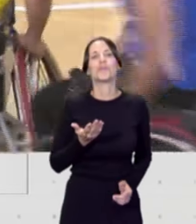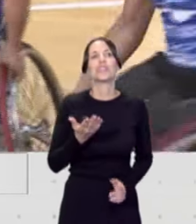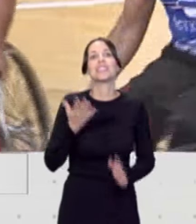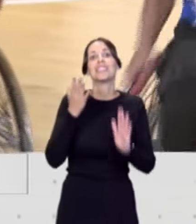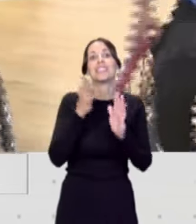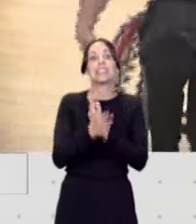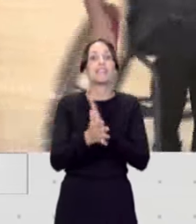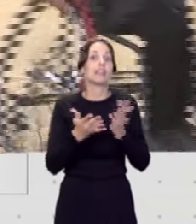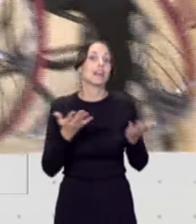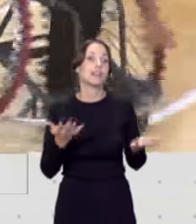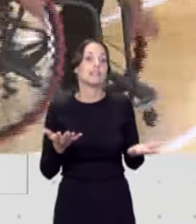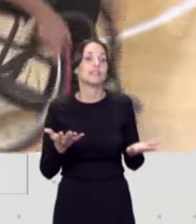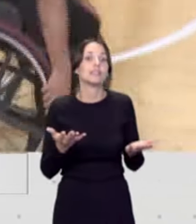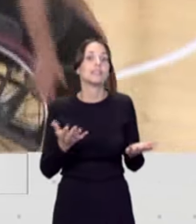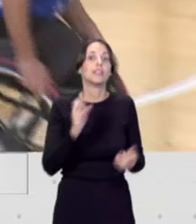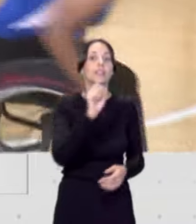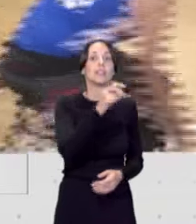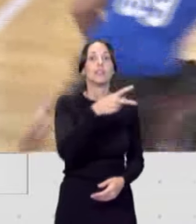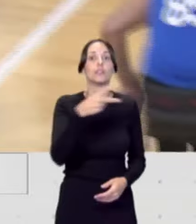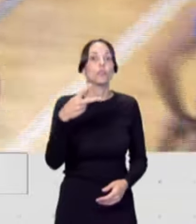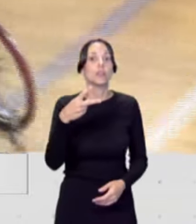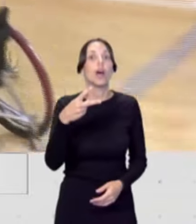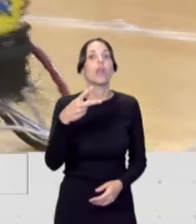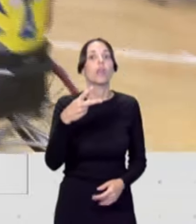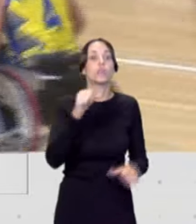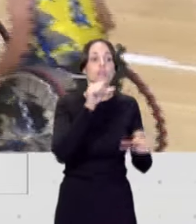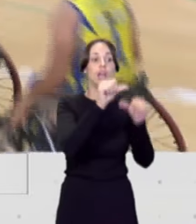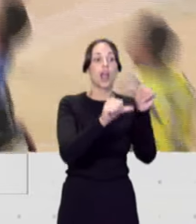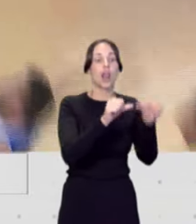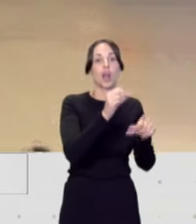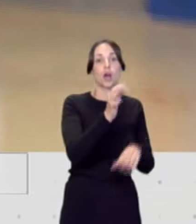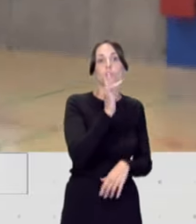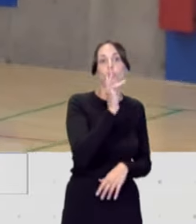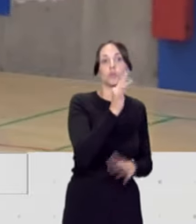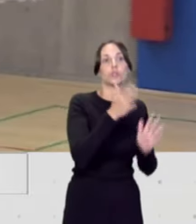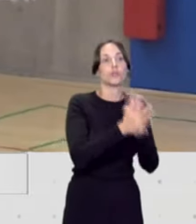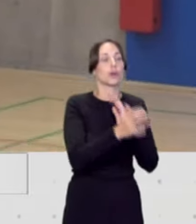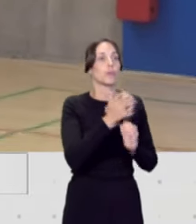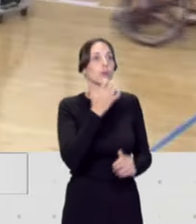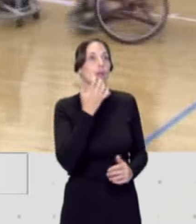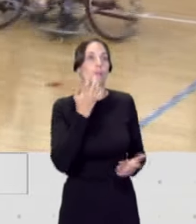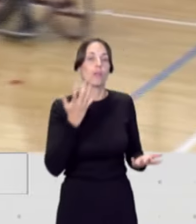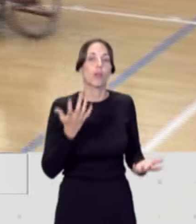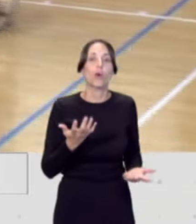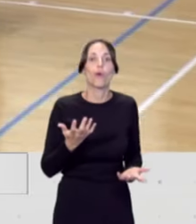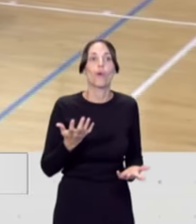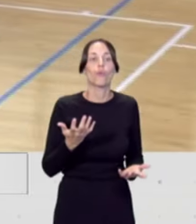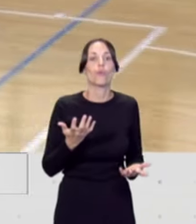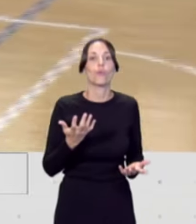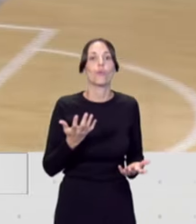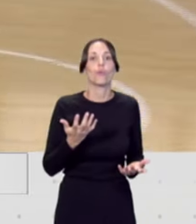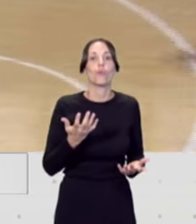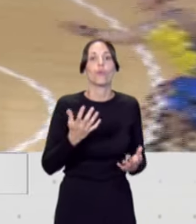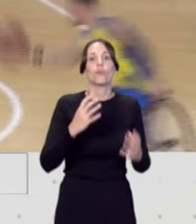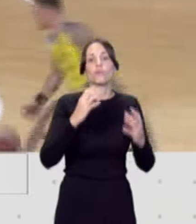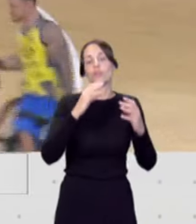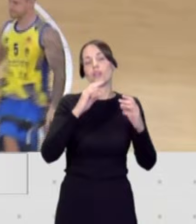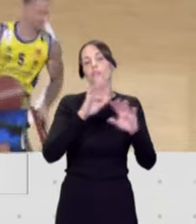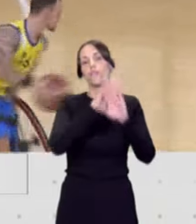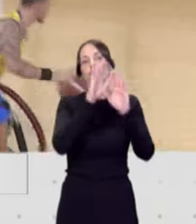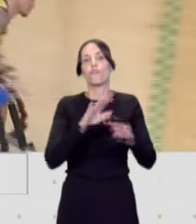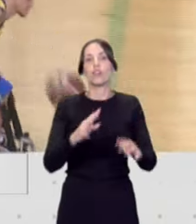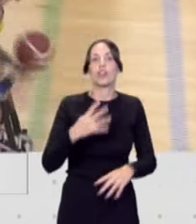concluye en pues tener buenos resultados a nivel liguero, que nos permitiría, por ejemplo, ser partícipes de la Final Four. A